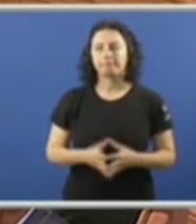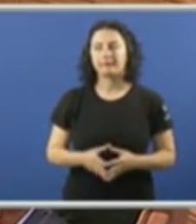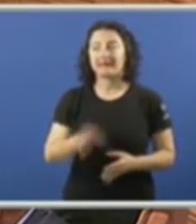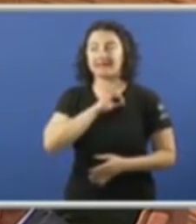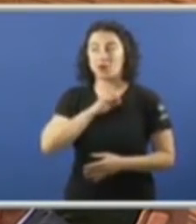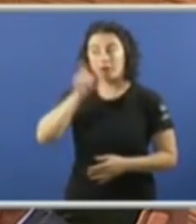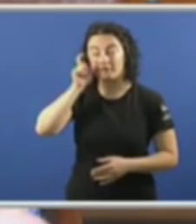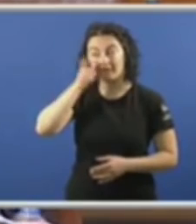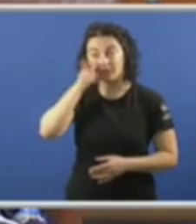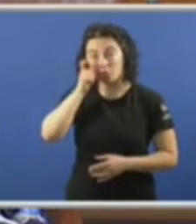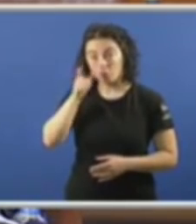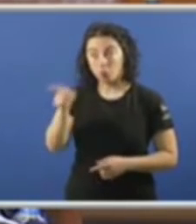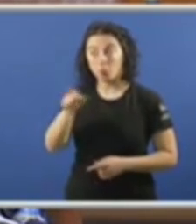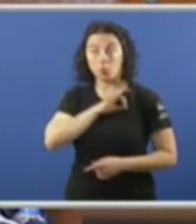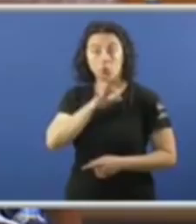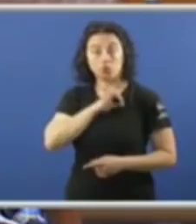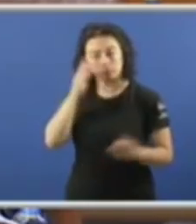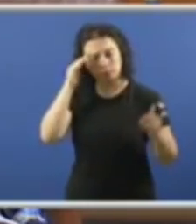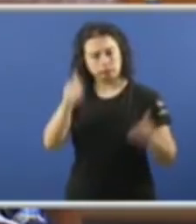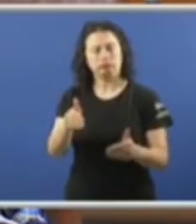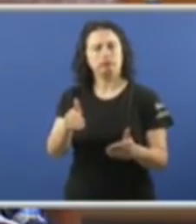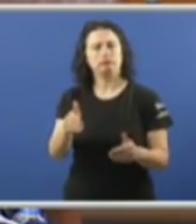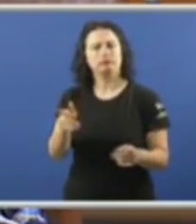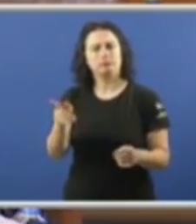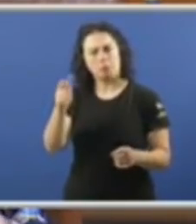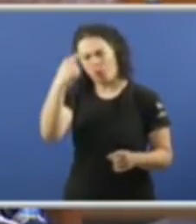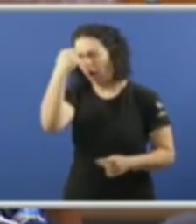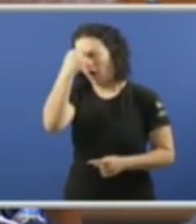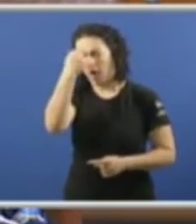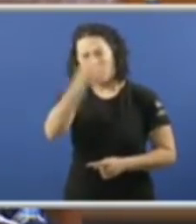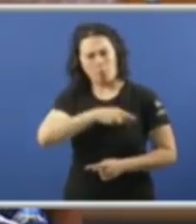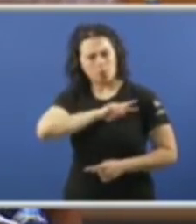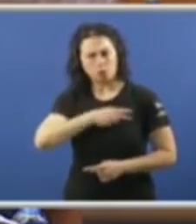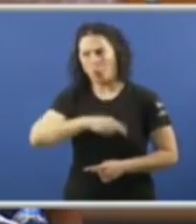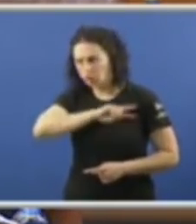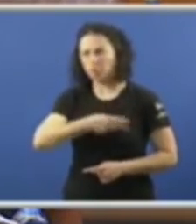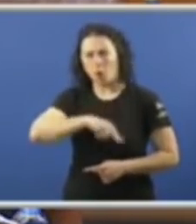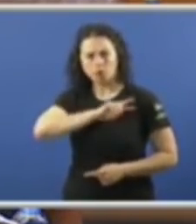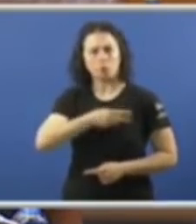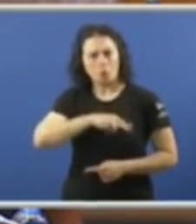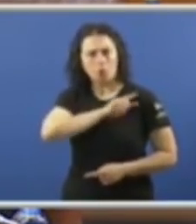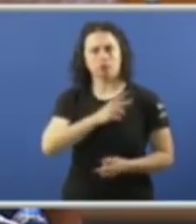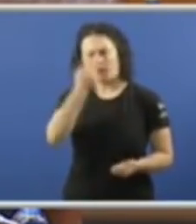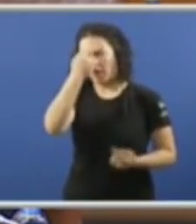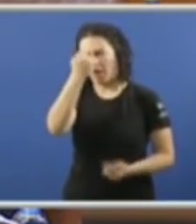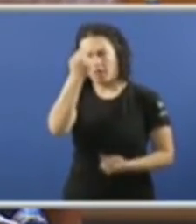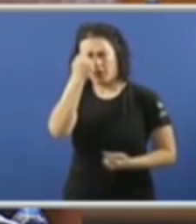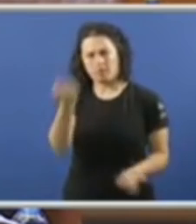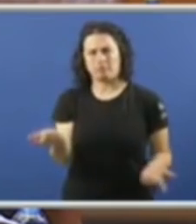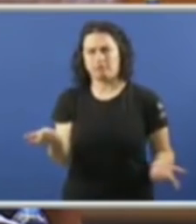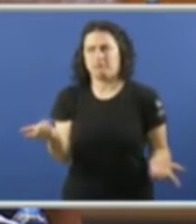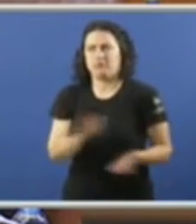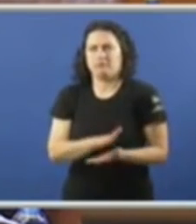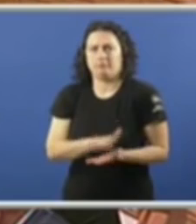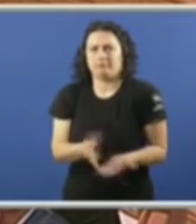Señor Feijó, para estar vostede tan centrado, ves un pouco obsesionado con Vox, ¿no? Para Vox, Vox, Vox, Vox, señor Feijó.